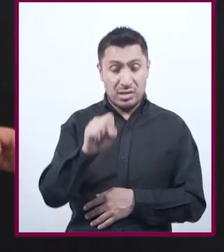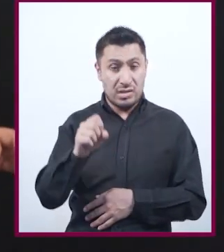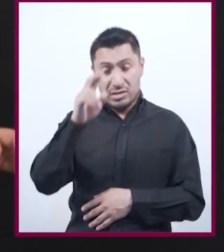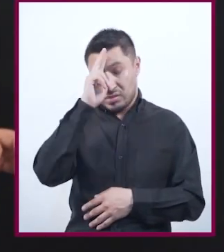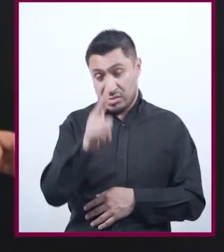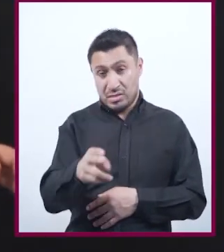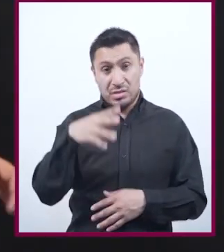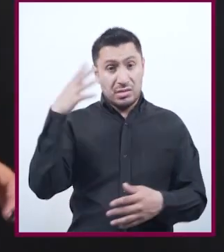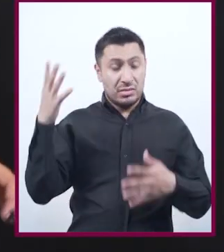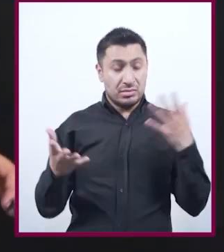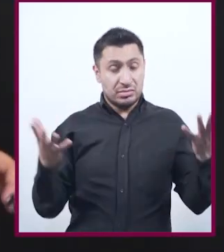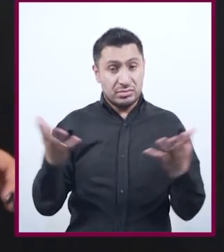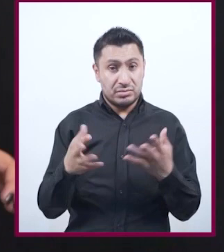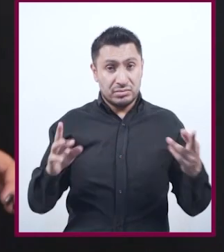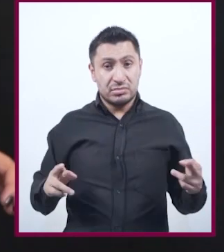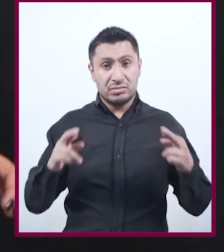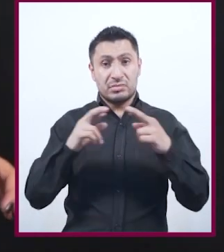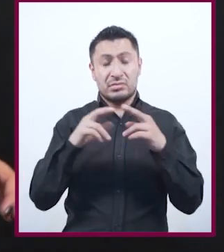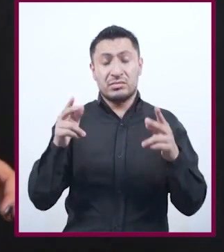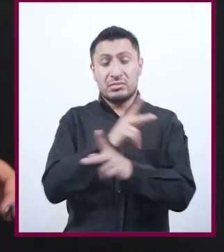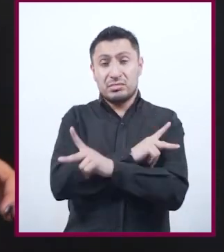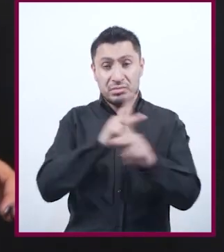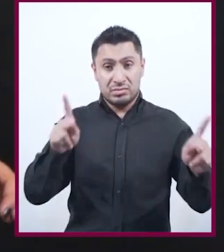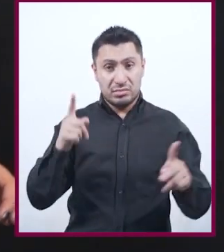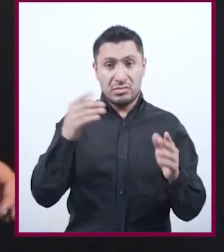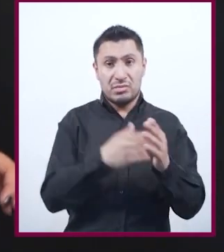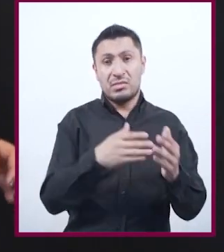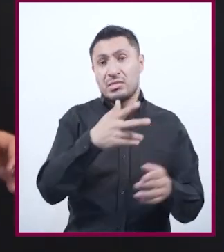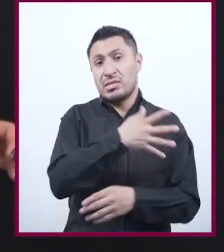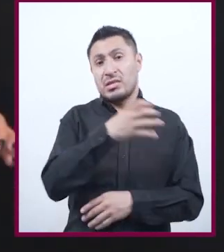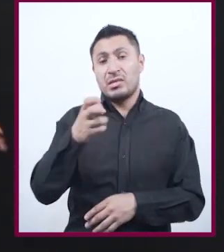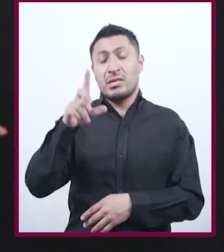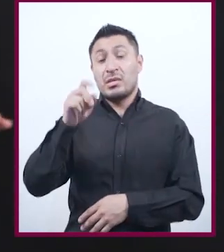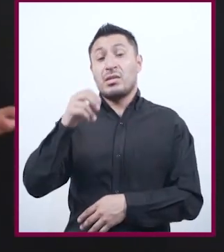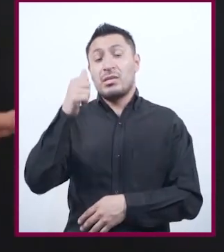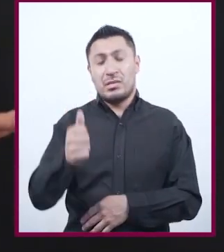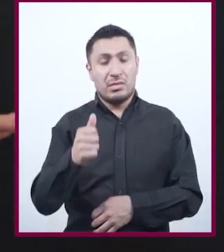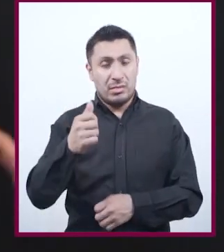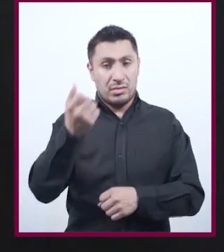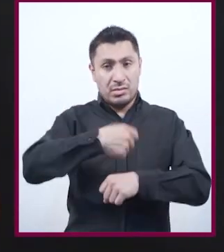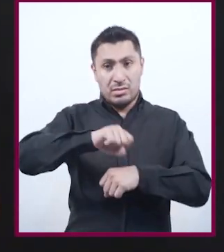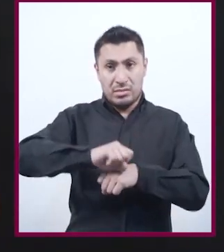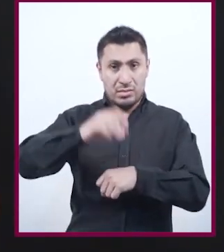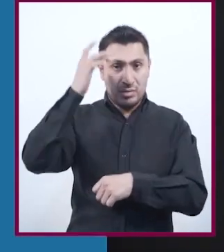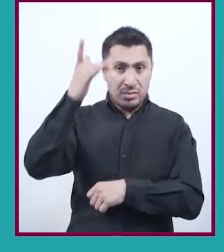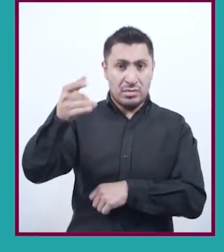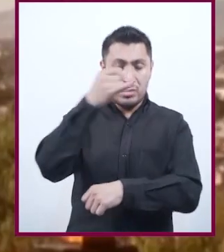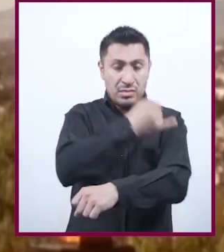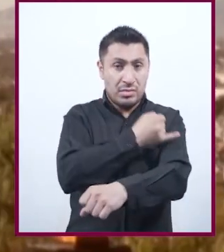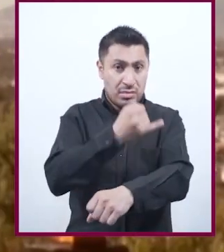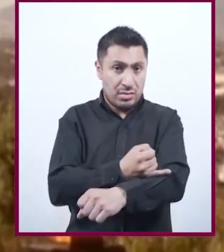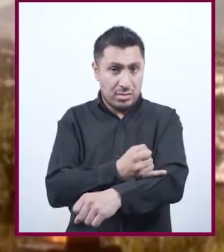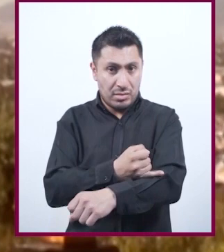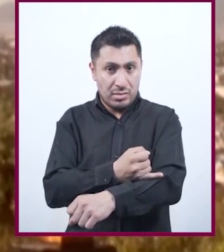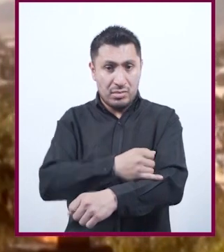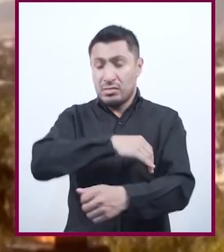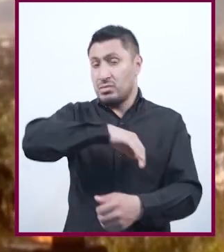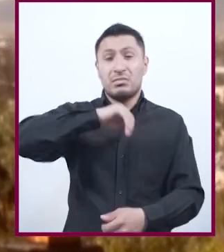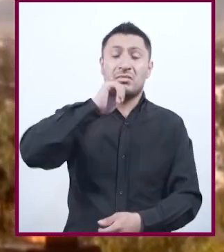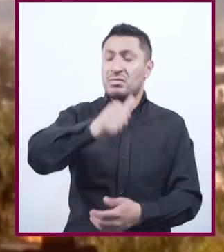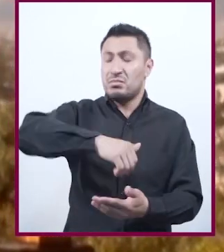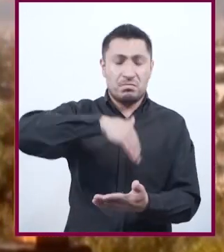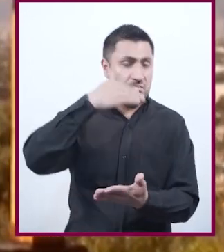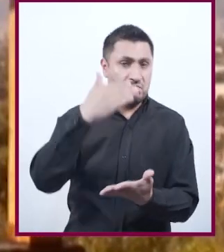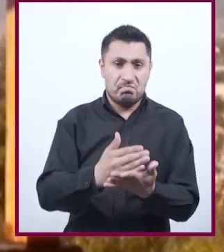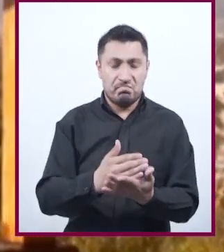en 1926, la Semana Santa en Iztapalapa para nada se vio afectada. La representación de la